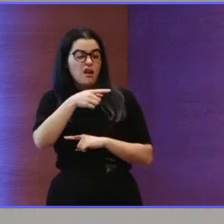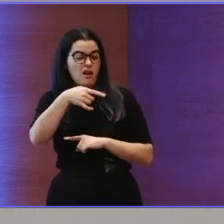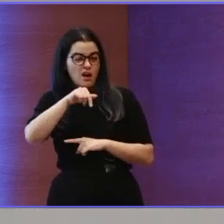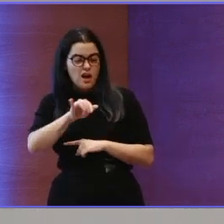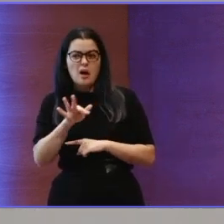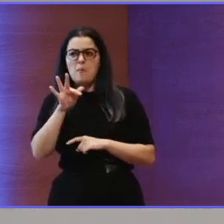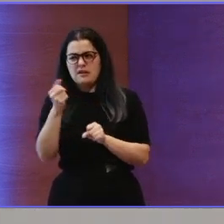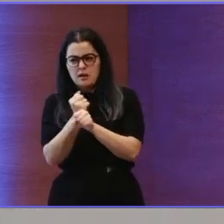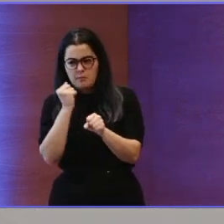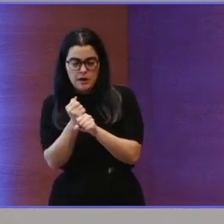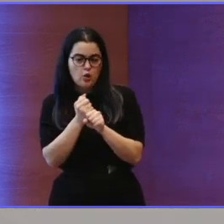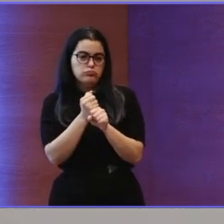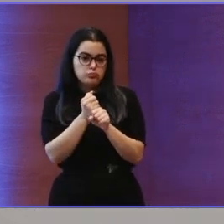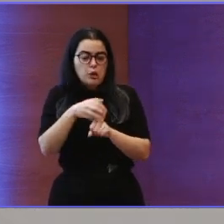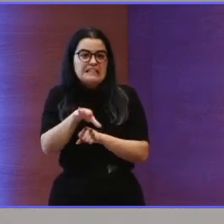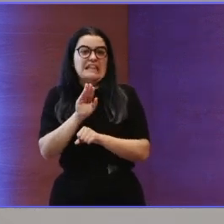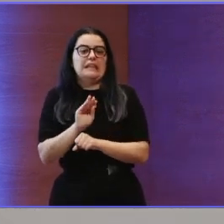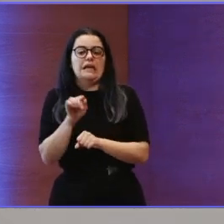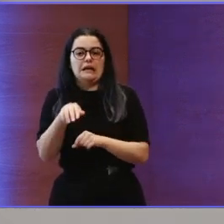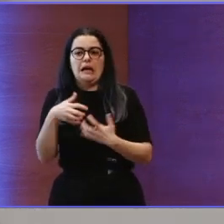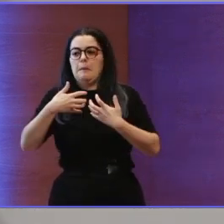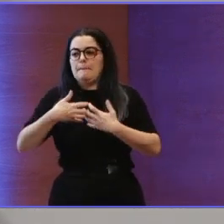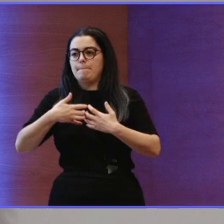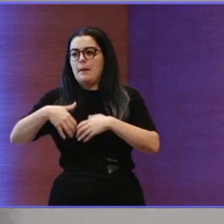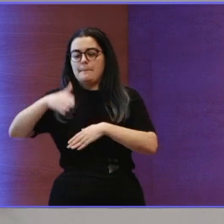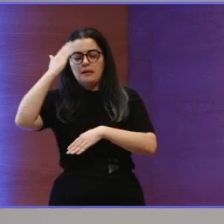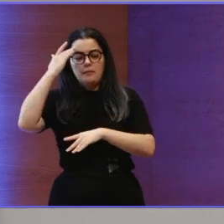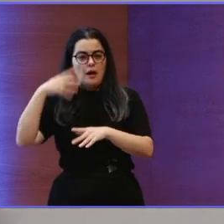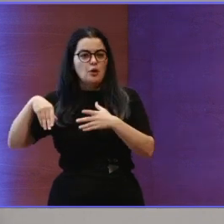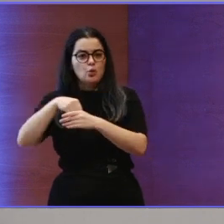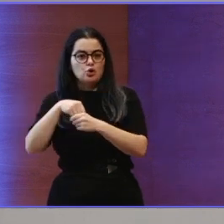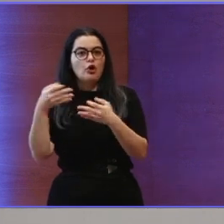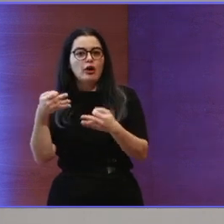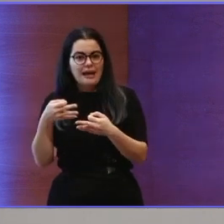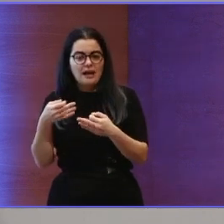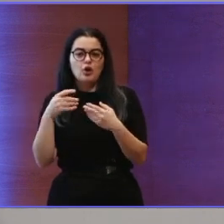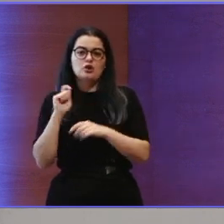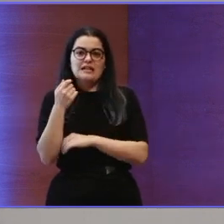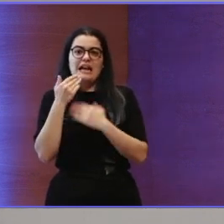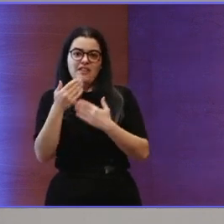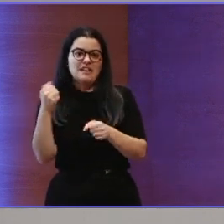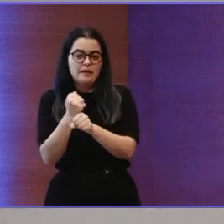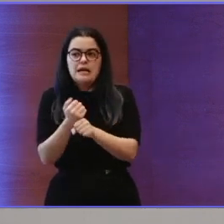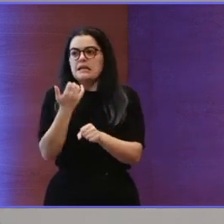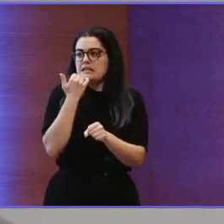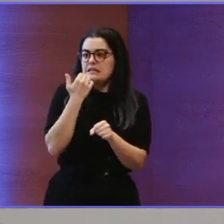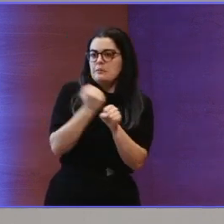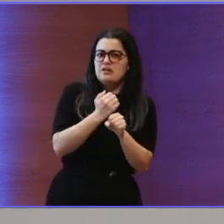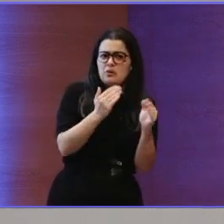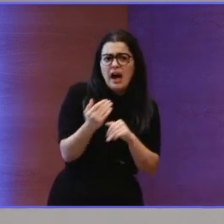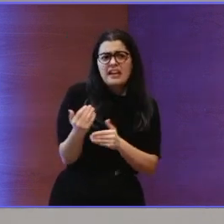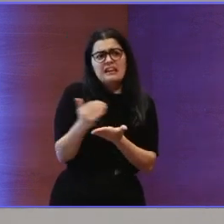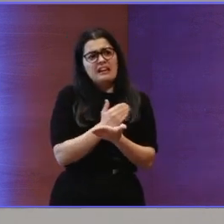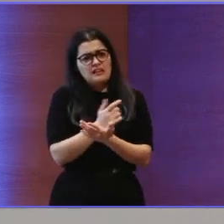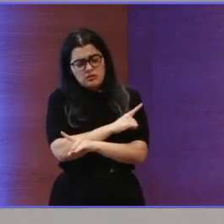y empleo entendiendo Pues que la el motor principal para la inclusión es la laboral si falla la laboral no hay ingresos y los ingresos